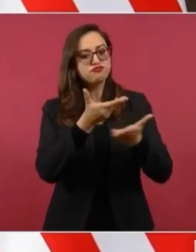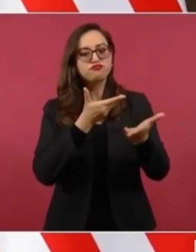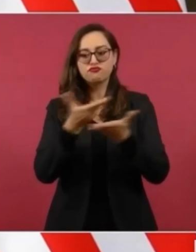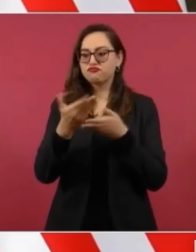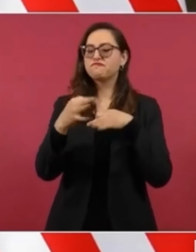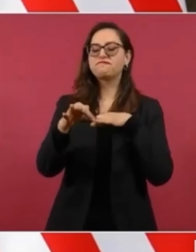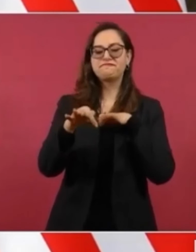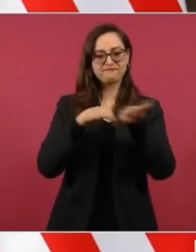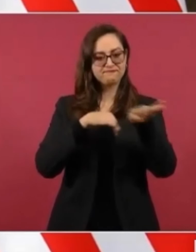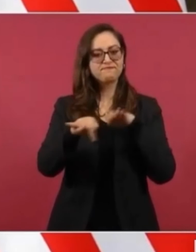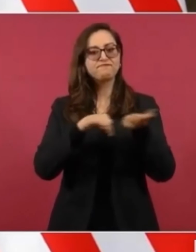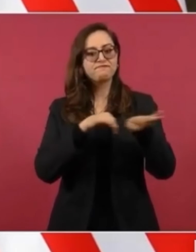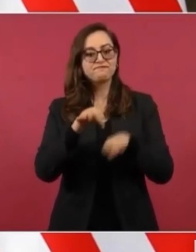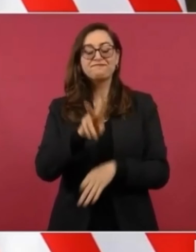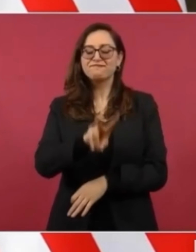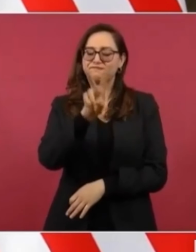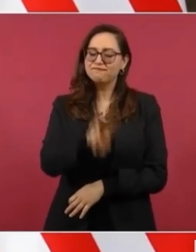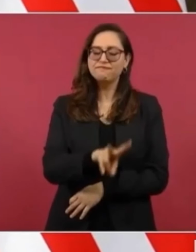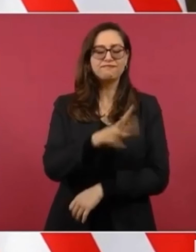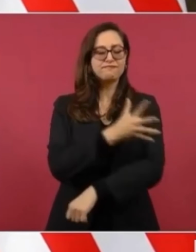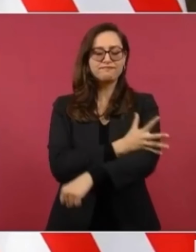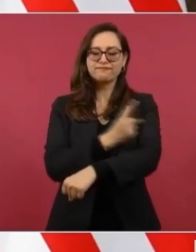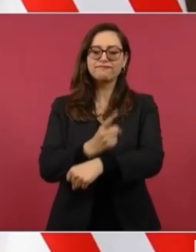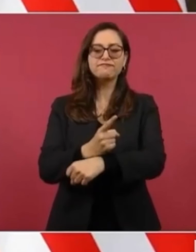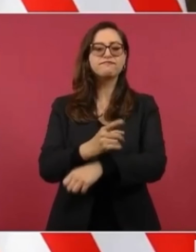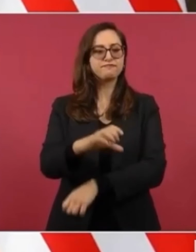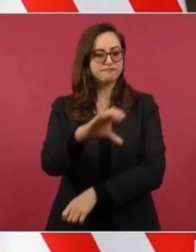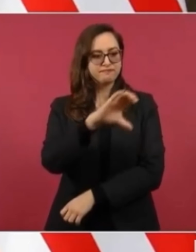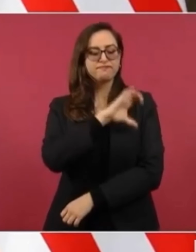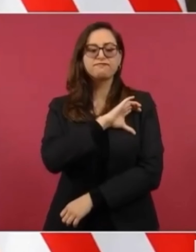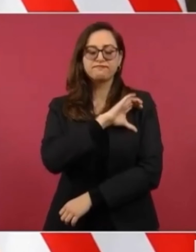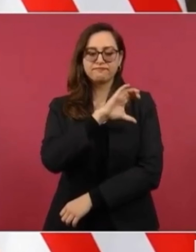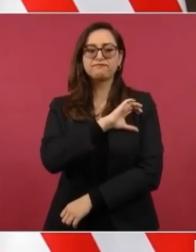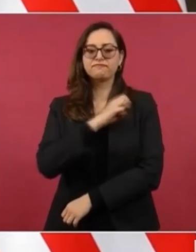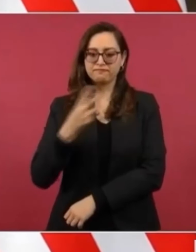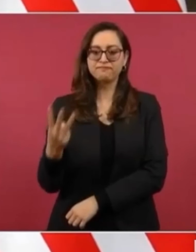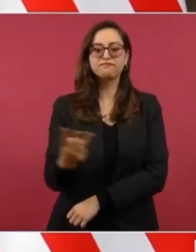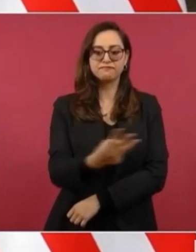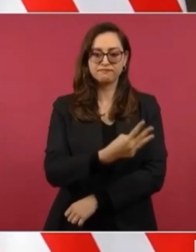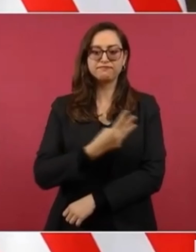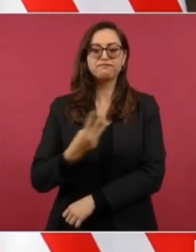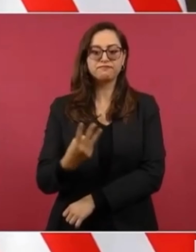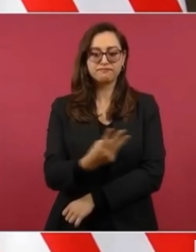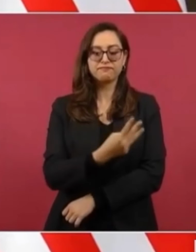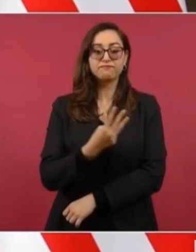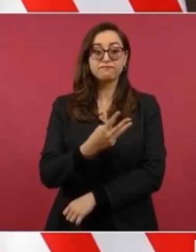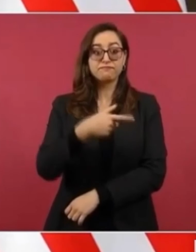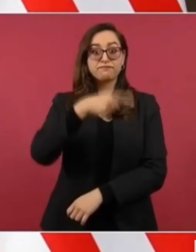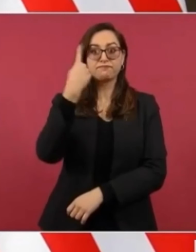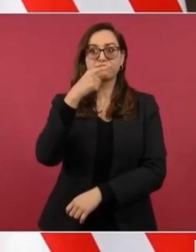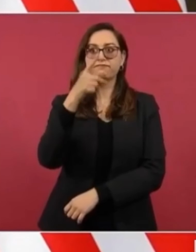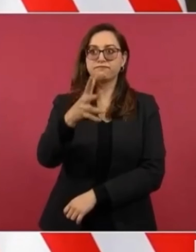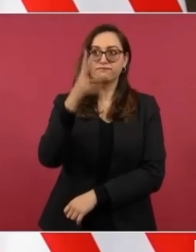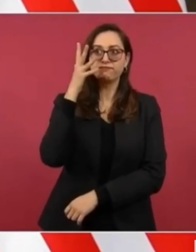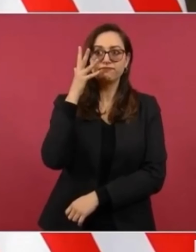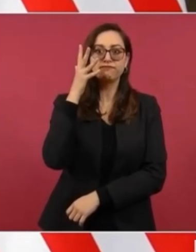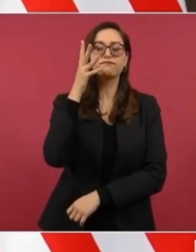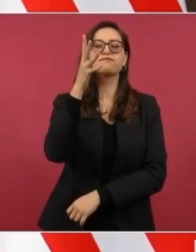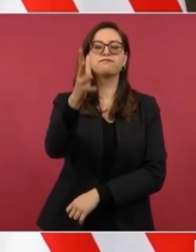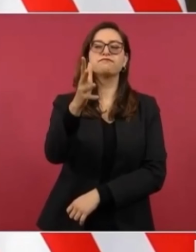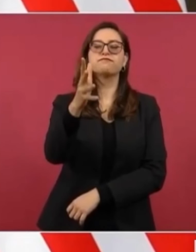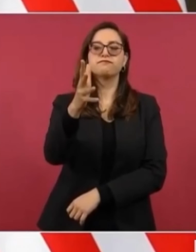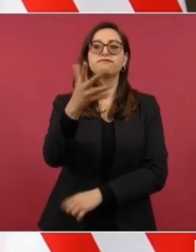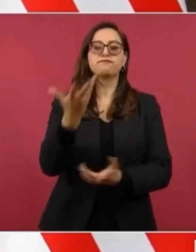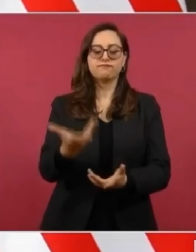con afecto genuino entre nosotros para un futuro más seguro y próspero